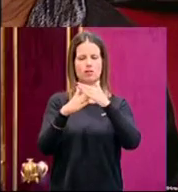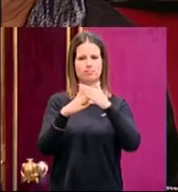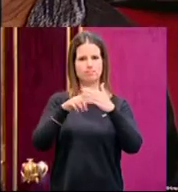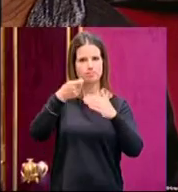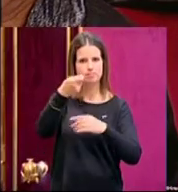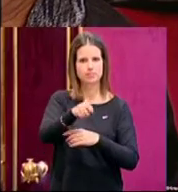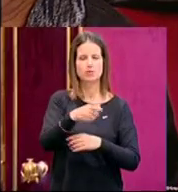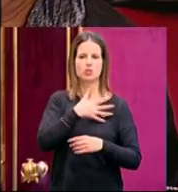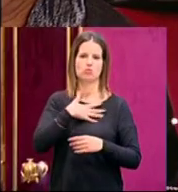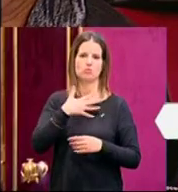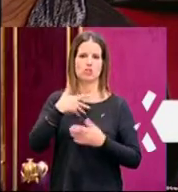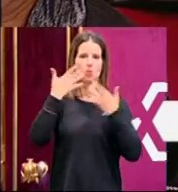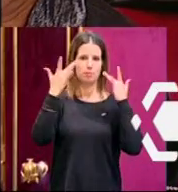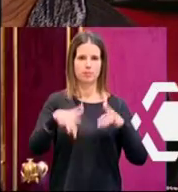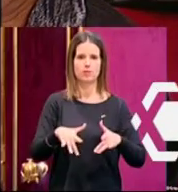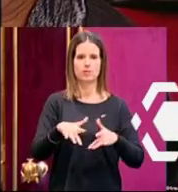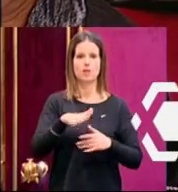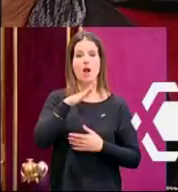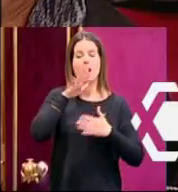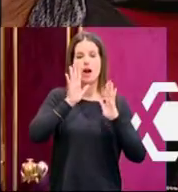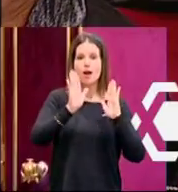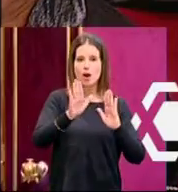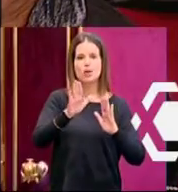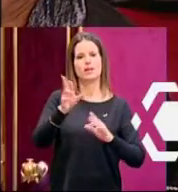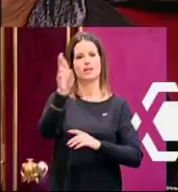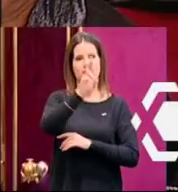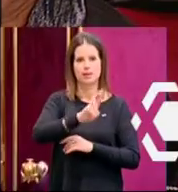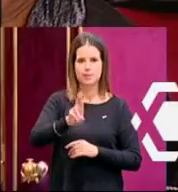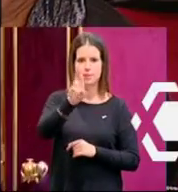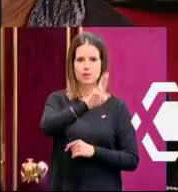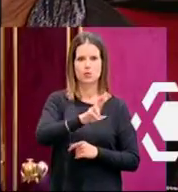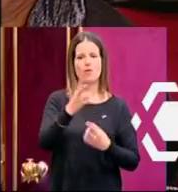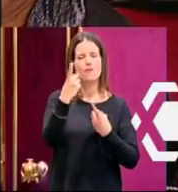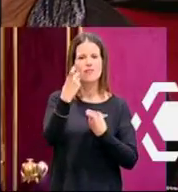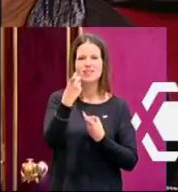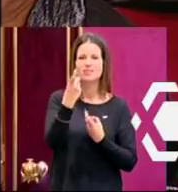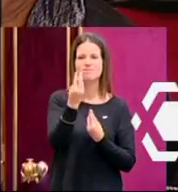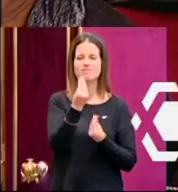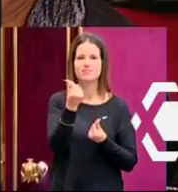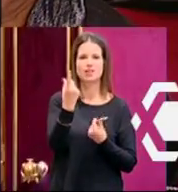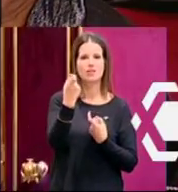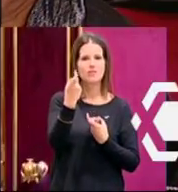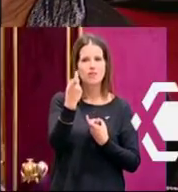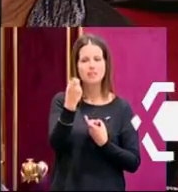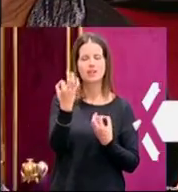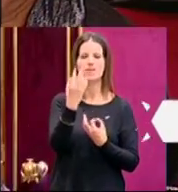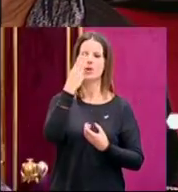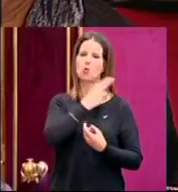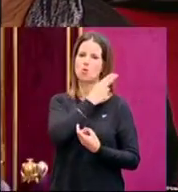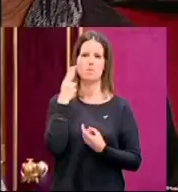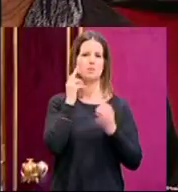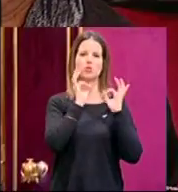Nos vamos a abstener, aunque entendemos, insisto, que falta compromiso